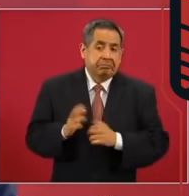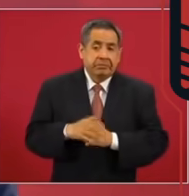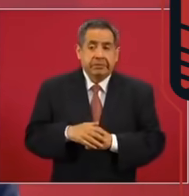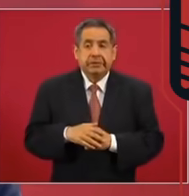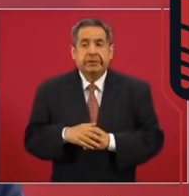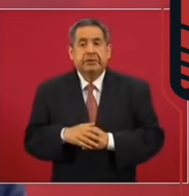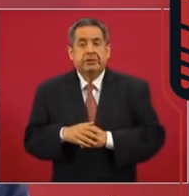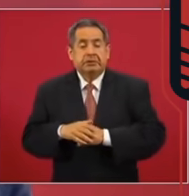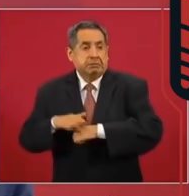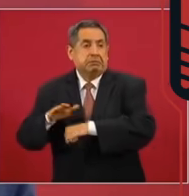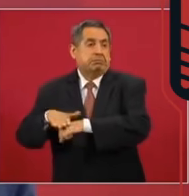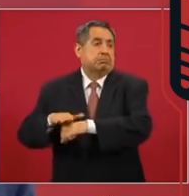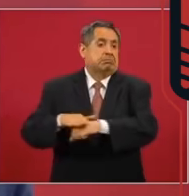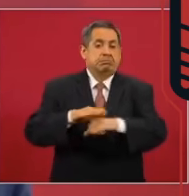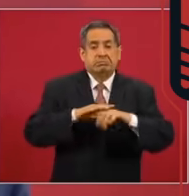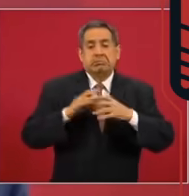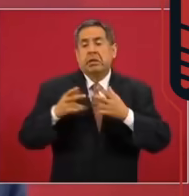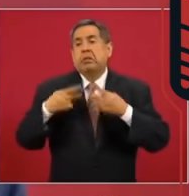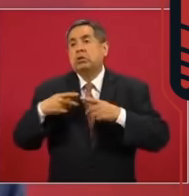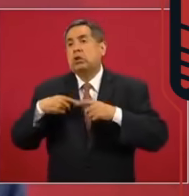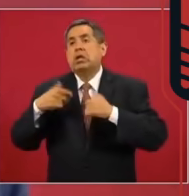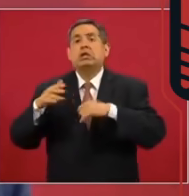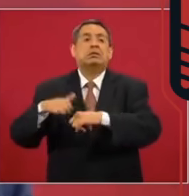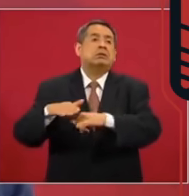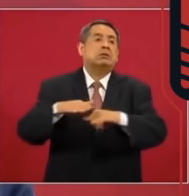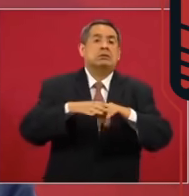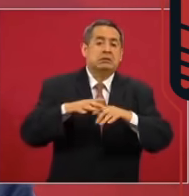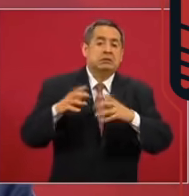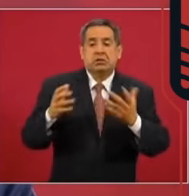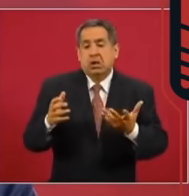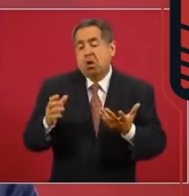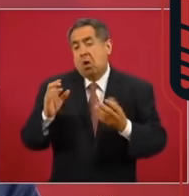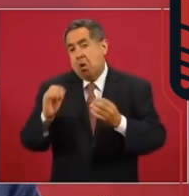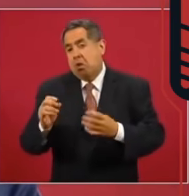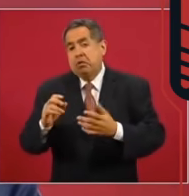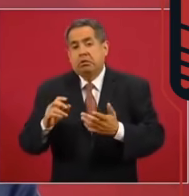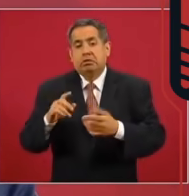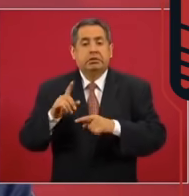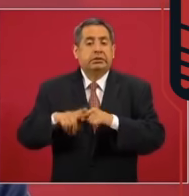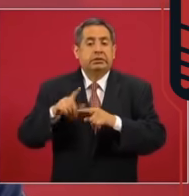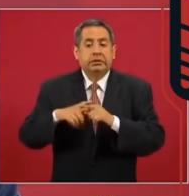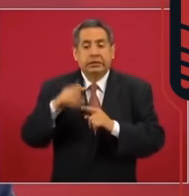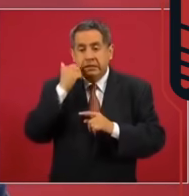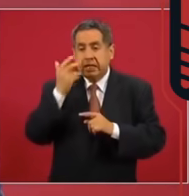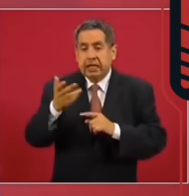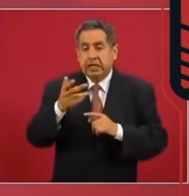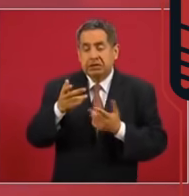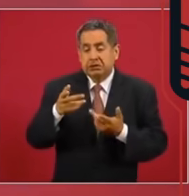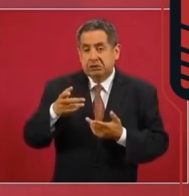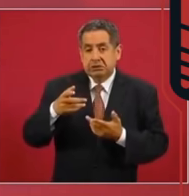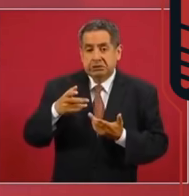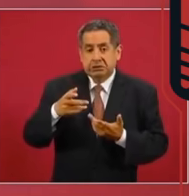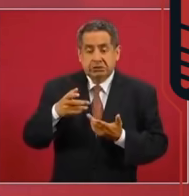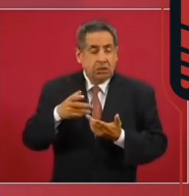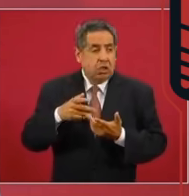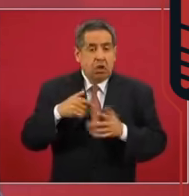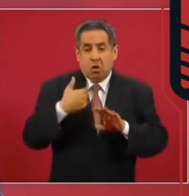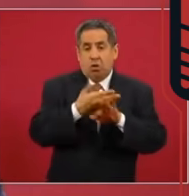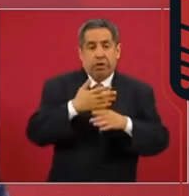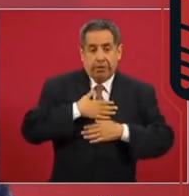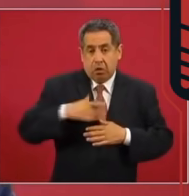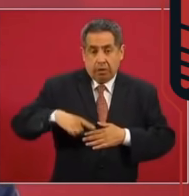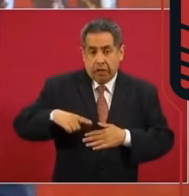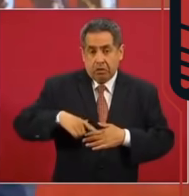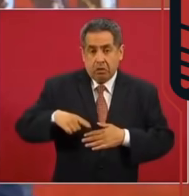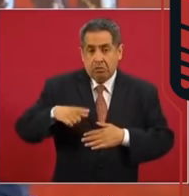al pueblo y a quienes estén en contra de nuestro